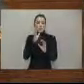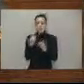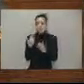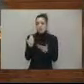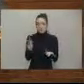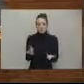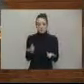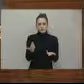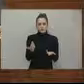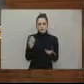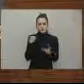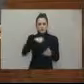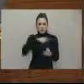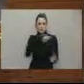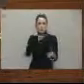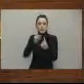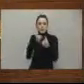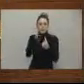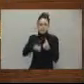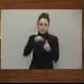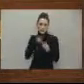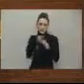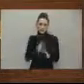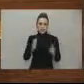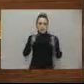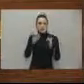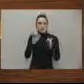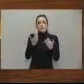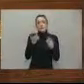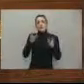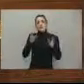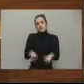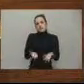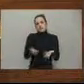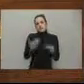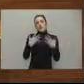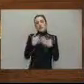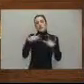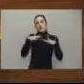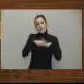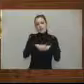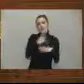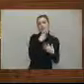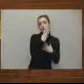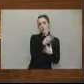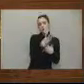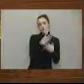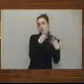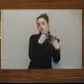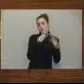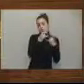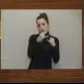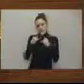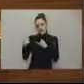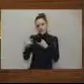recientemente hemos debatido también en esta Cámara. Una red que en el caso de Asturias está formada por 9 líneas, 3 en ancho ibérico y